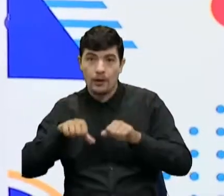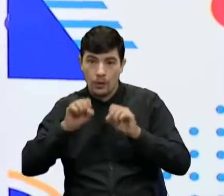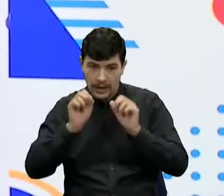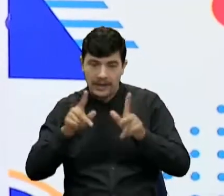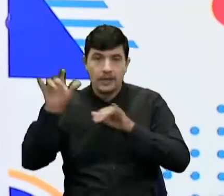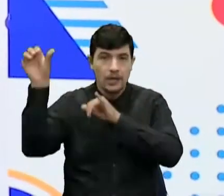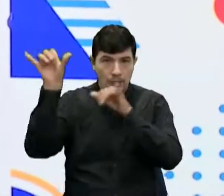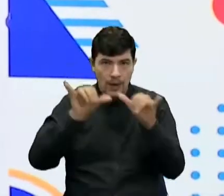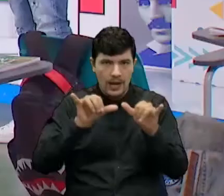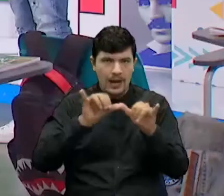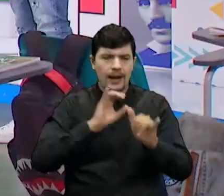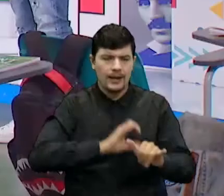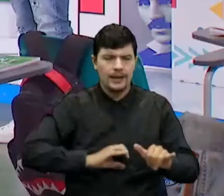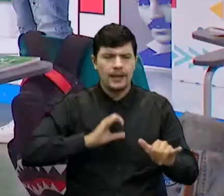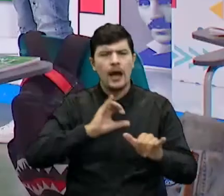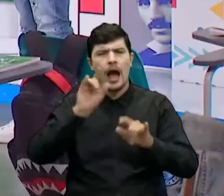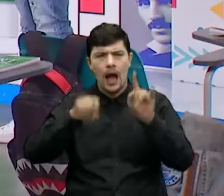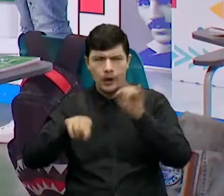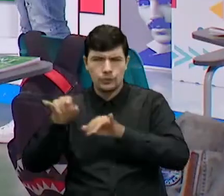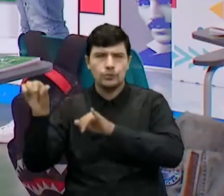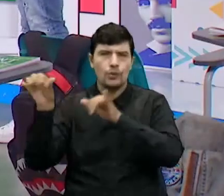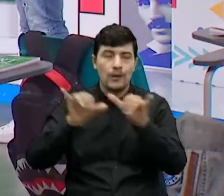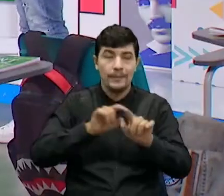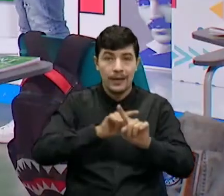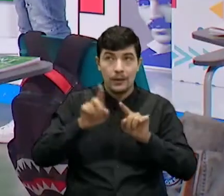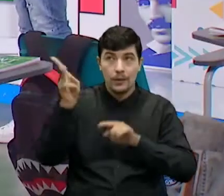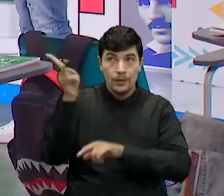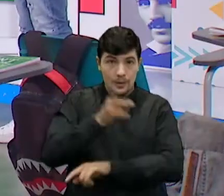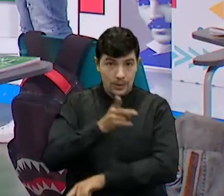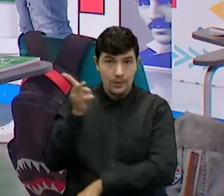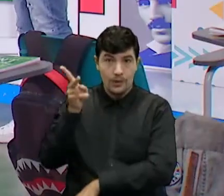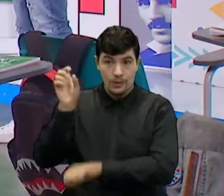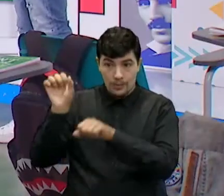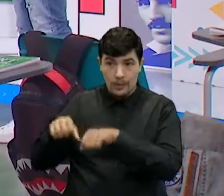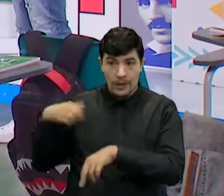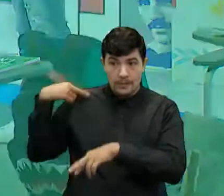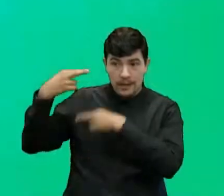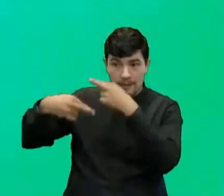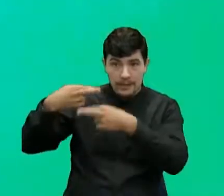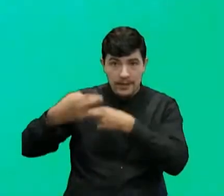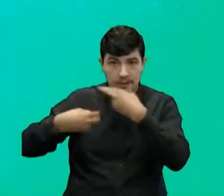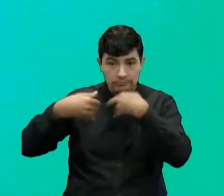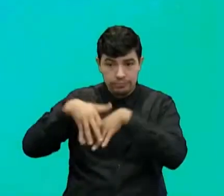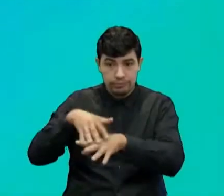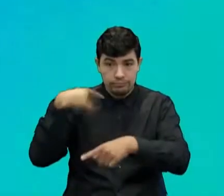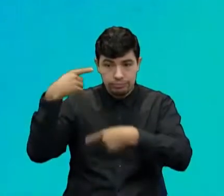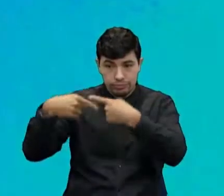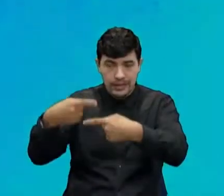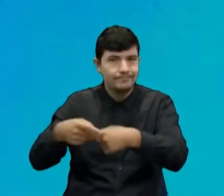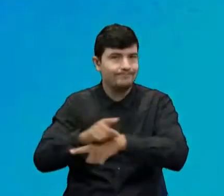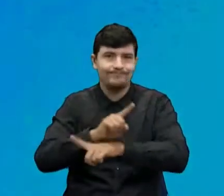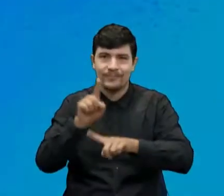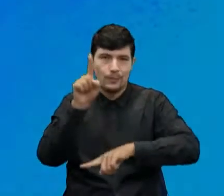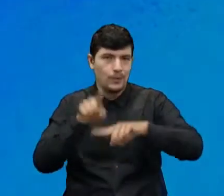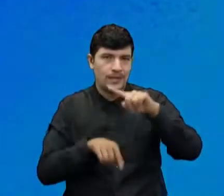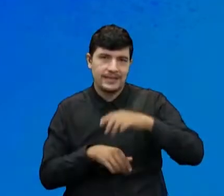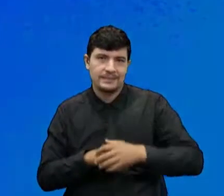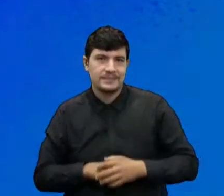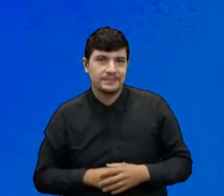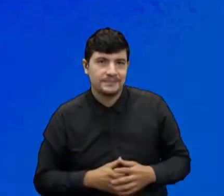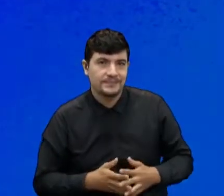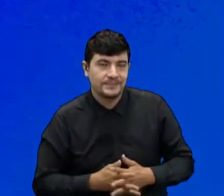individuos Exacto Sí Ok Y aparte de eso ¿Qué es? ¿Qué nos dicen? Bueno Ya ellos Como son